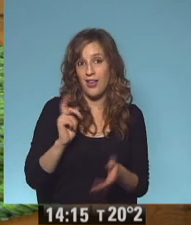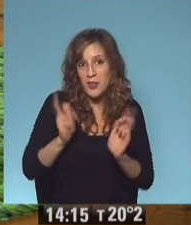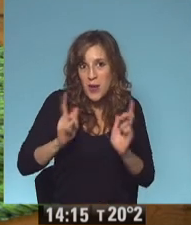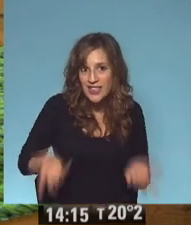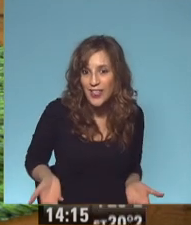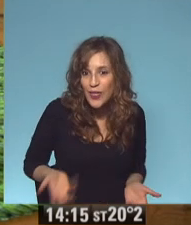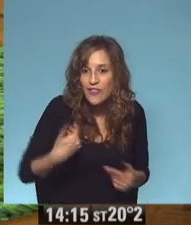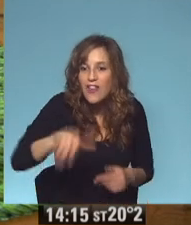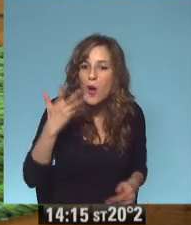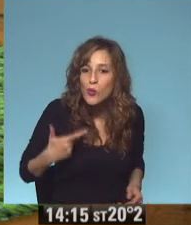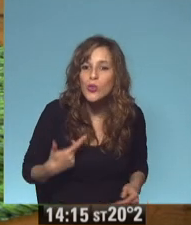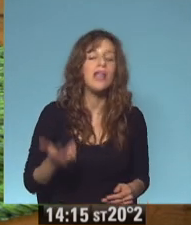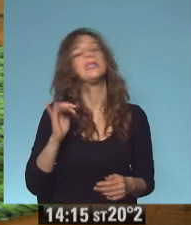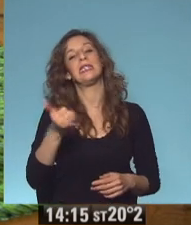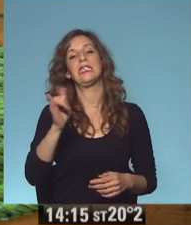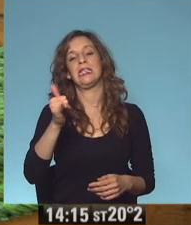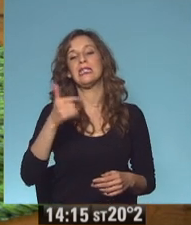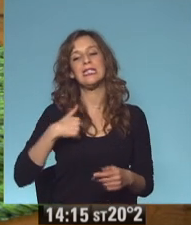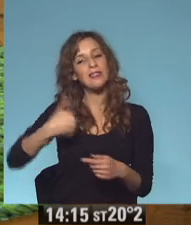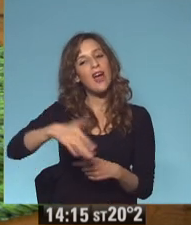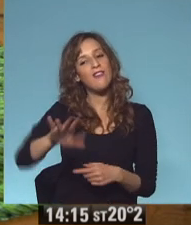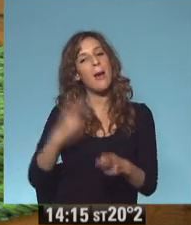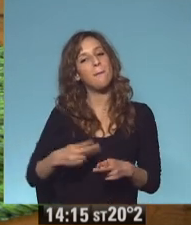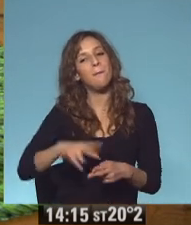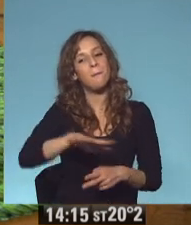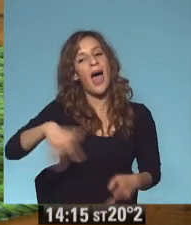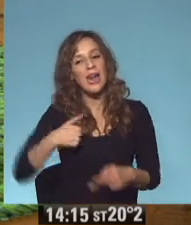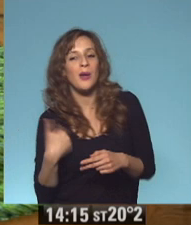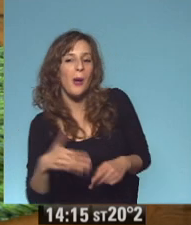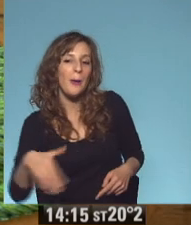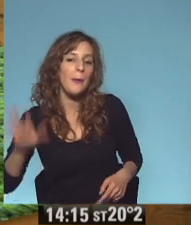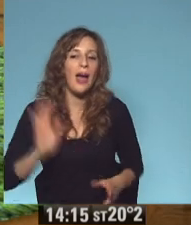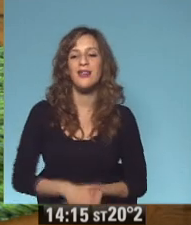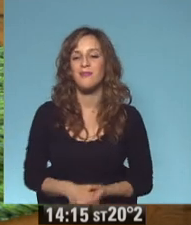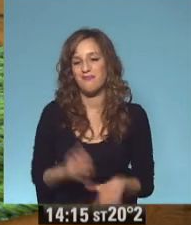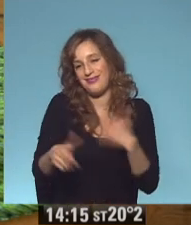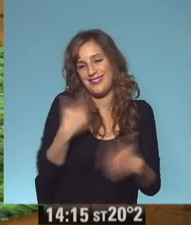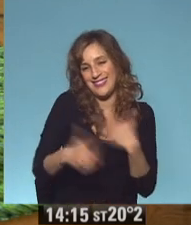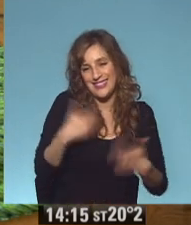sí! ¡Voy a ir al parque, voy a ir al parque, voy a ir al parque!